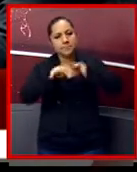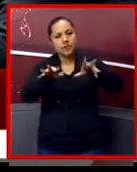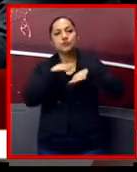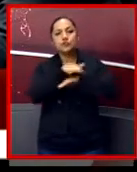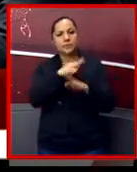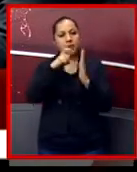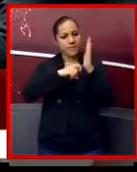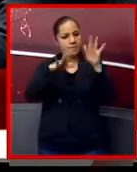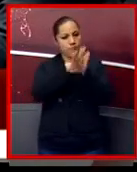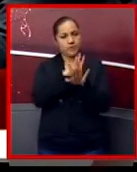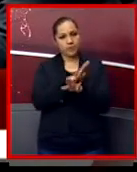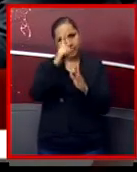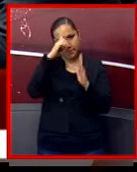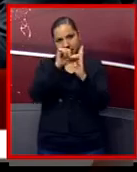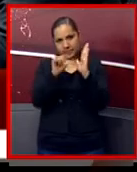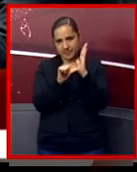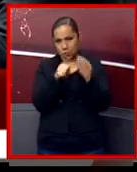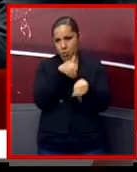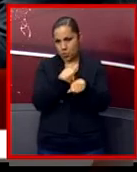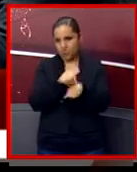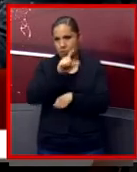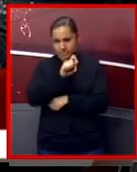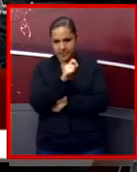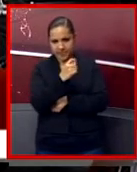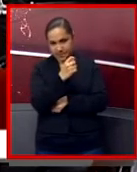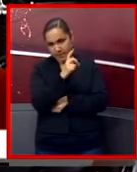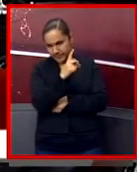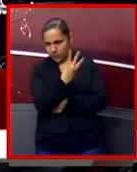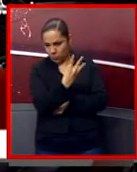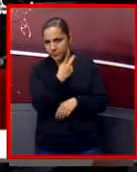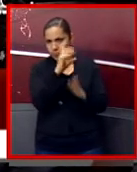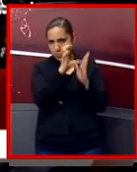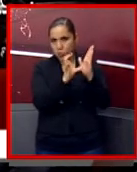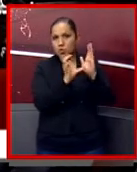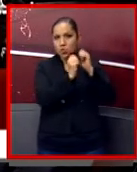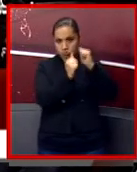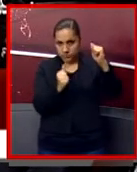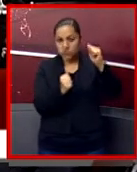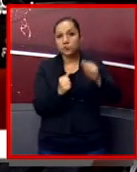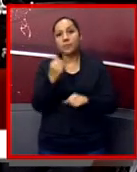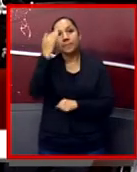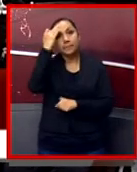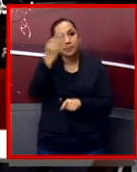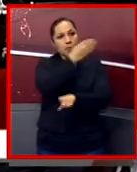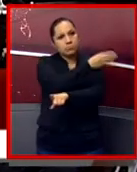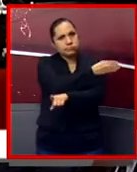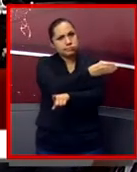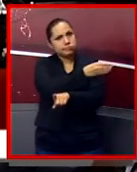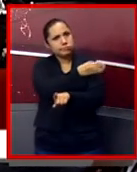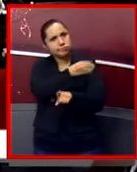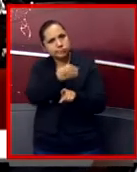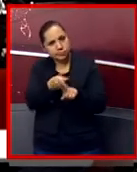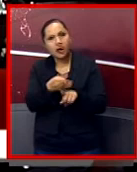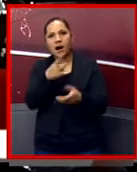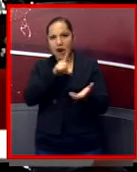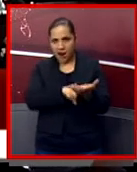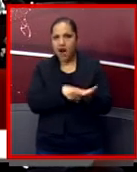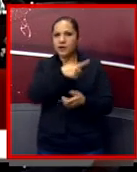artículo 34 constitucional, habían pasado ya varias décadas del movimiento